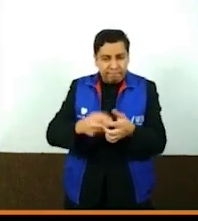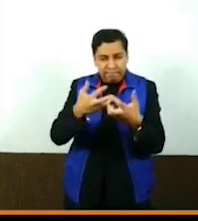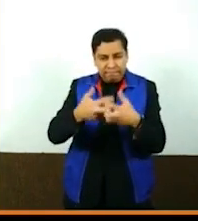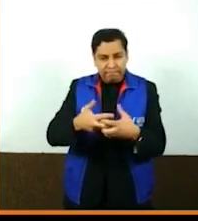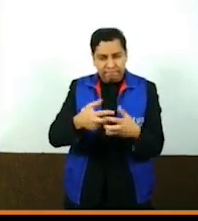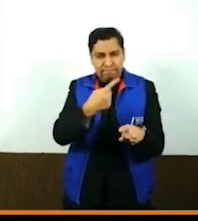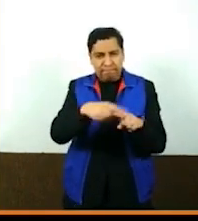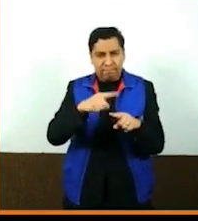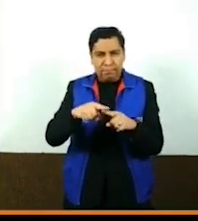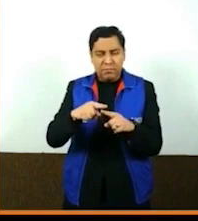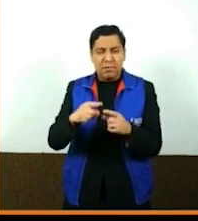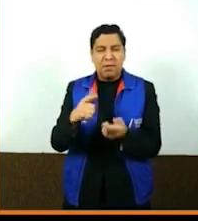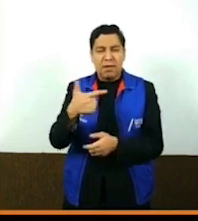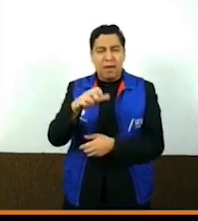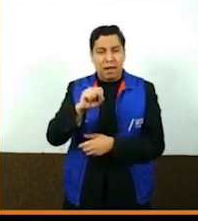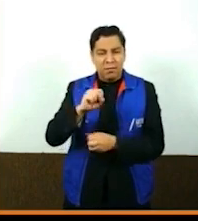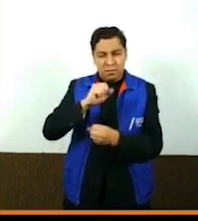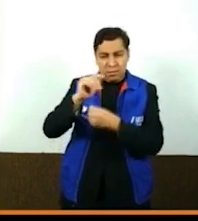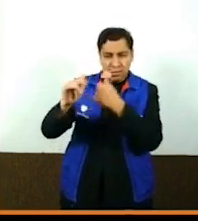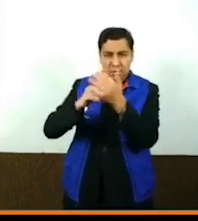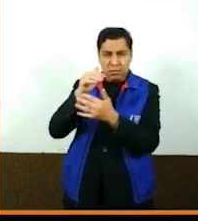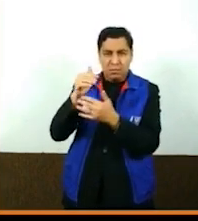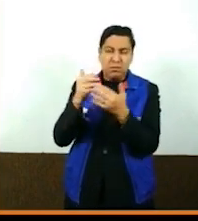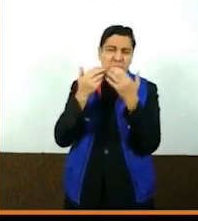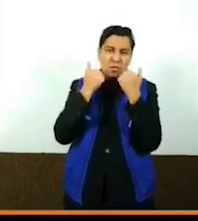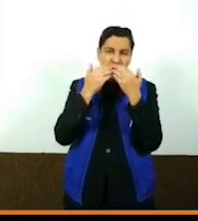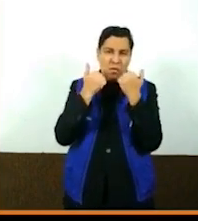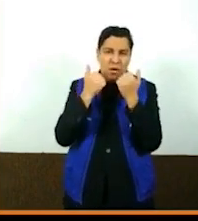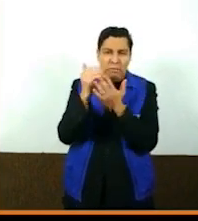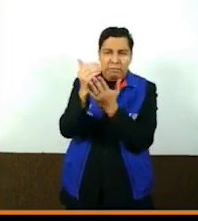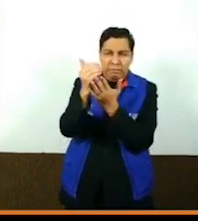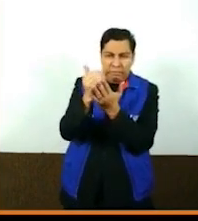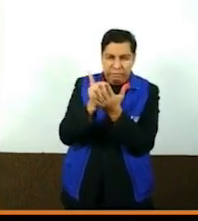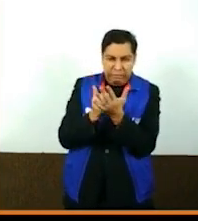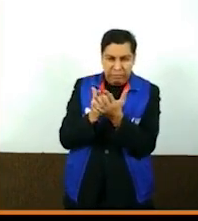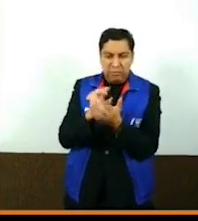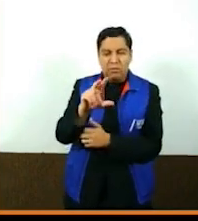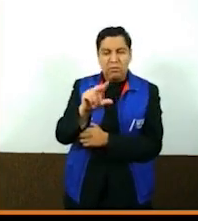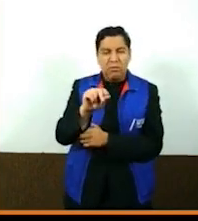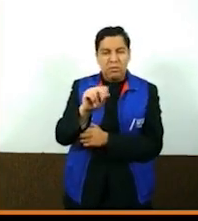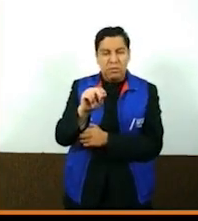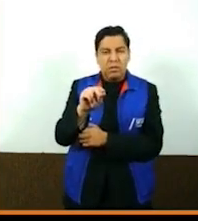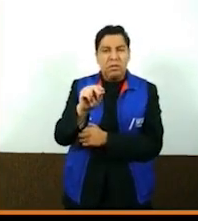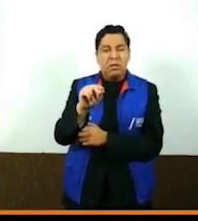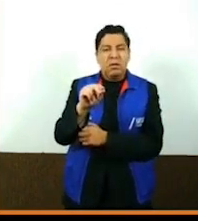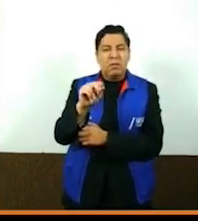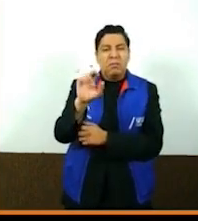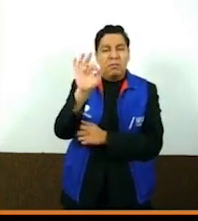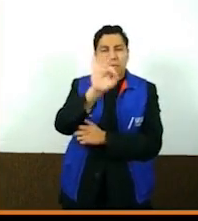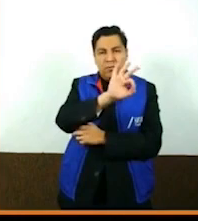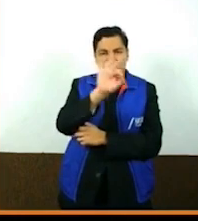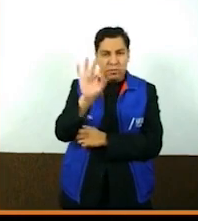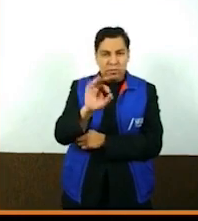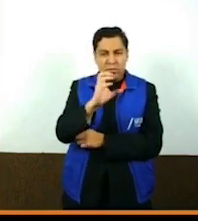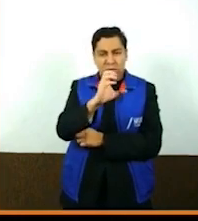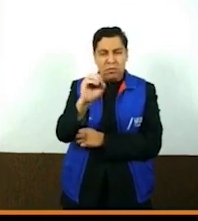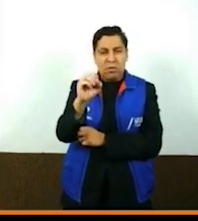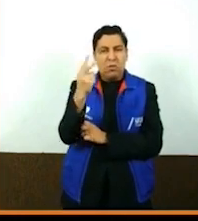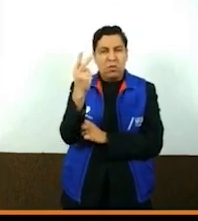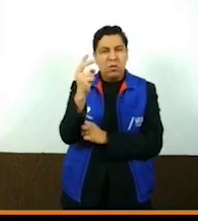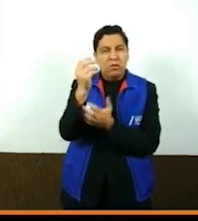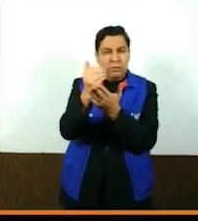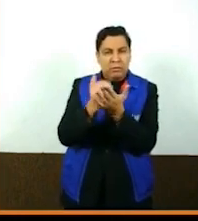En este campo de acción nosotros actualmente hemos reducido el 80% de nuestras emisiones de CO2, esto gracias que